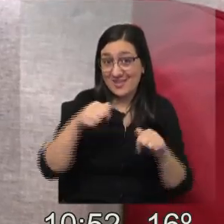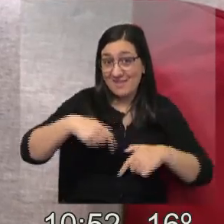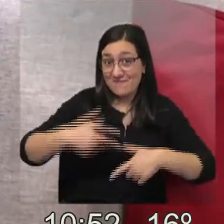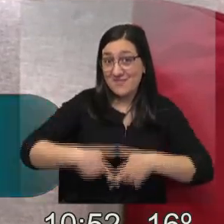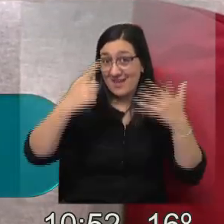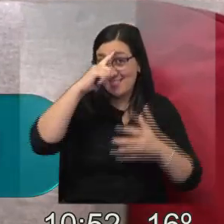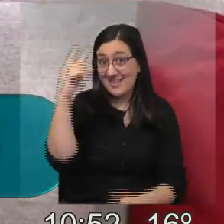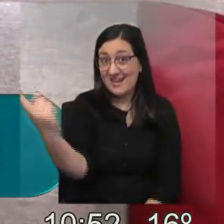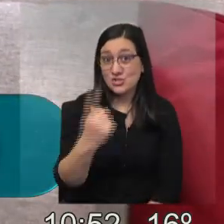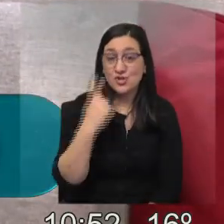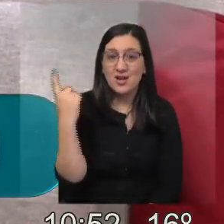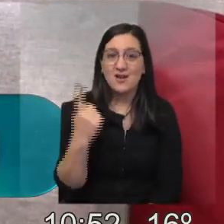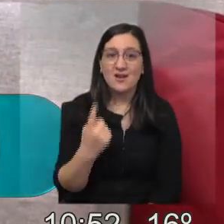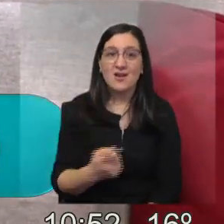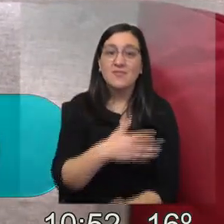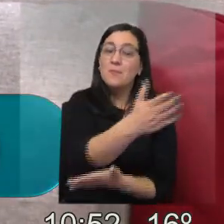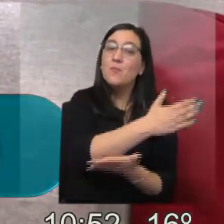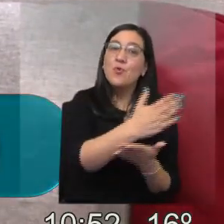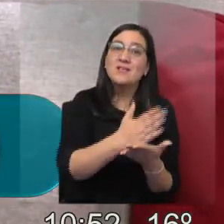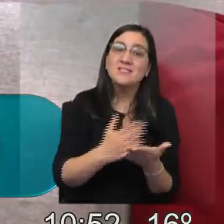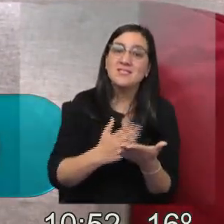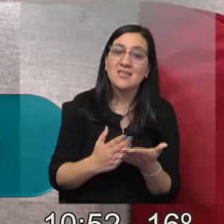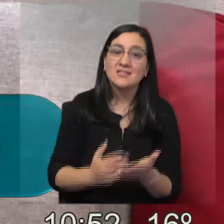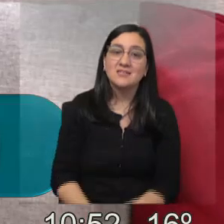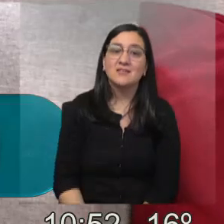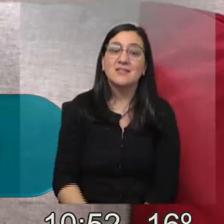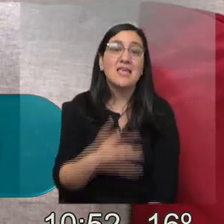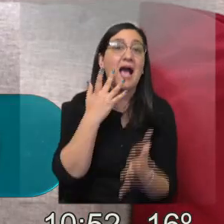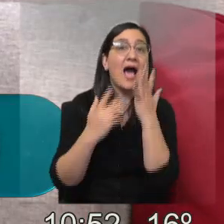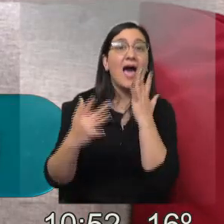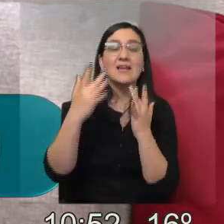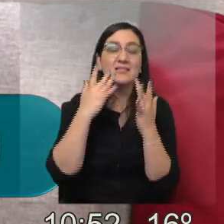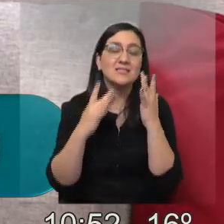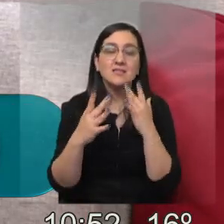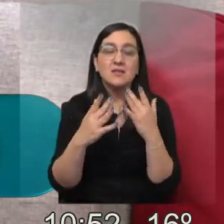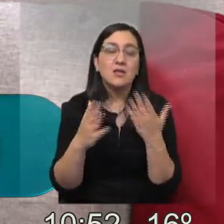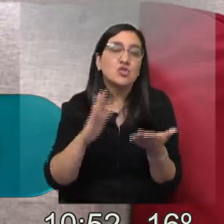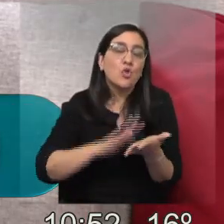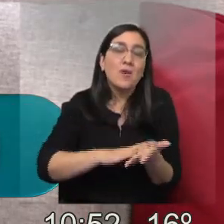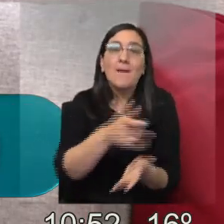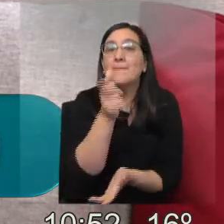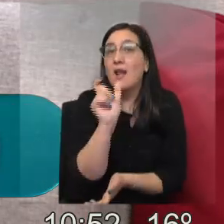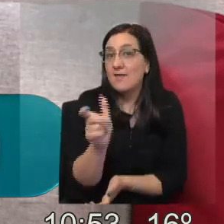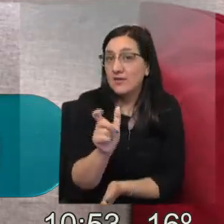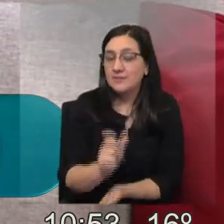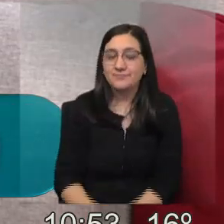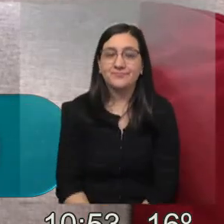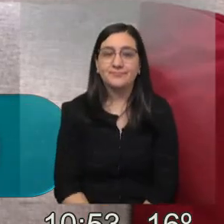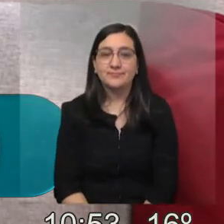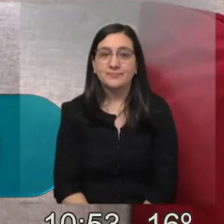Festival Internacional de Poesía y Artes Afines alrededor de la palabra. Y bueno, vamos a